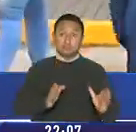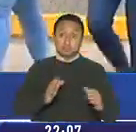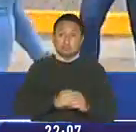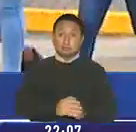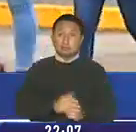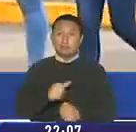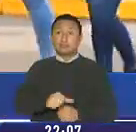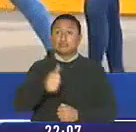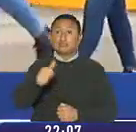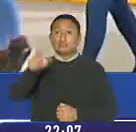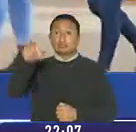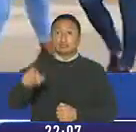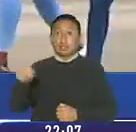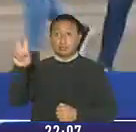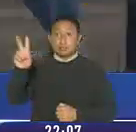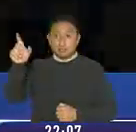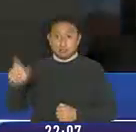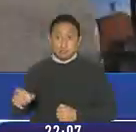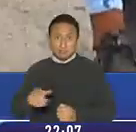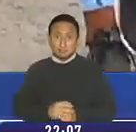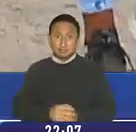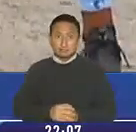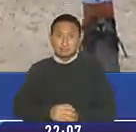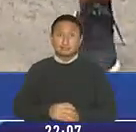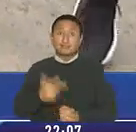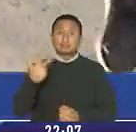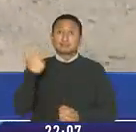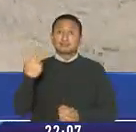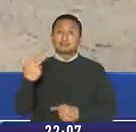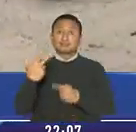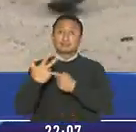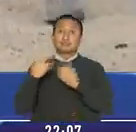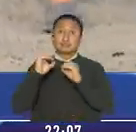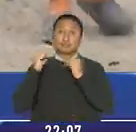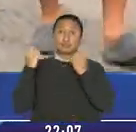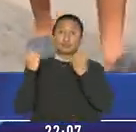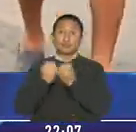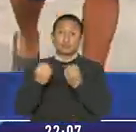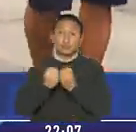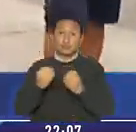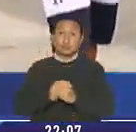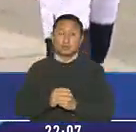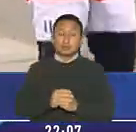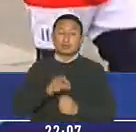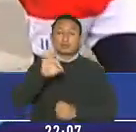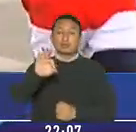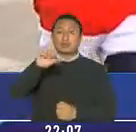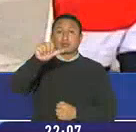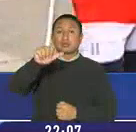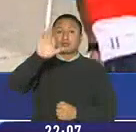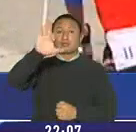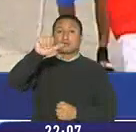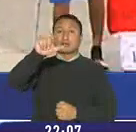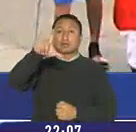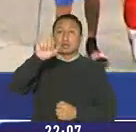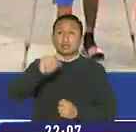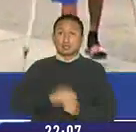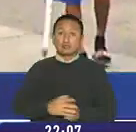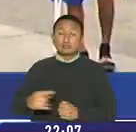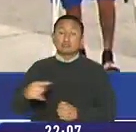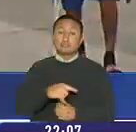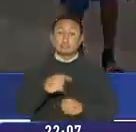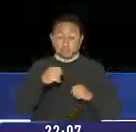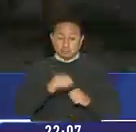junto a otro de origen venezolano. Los tres integraban la denominada banda de los fatales y su tarea era cobrar la